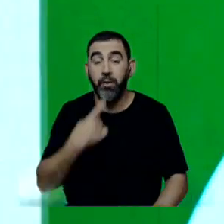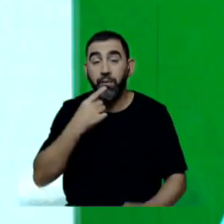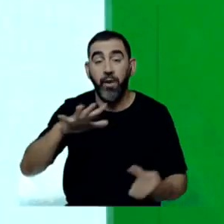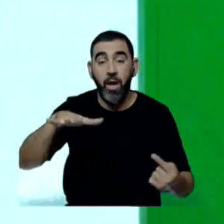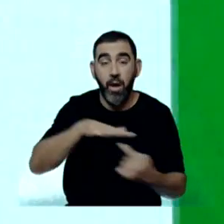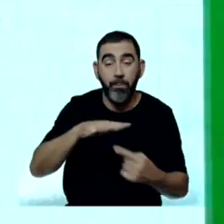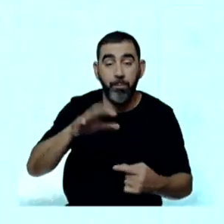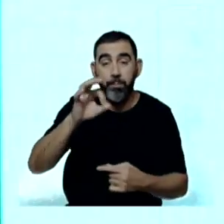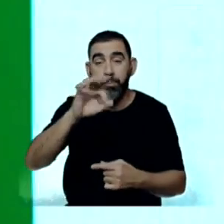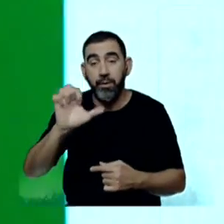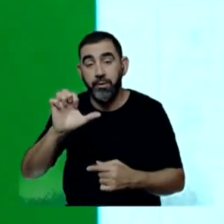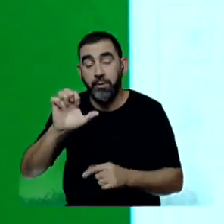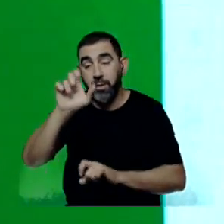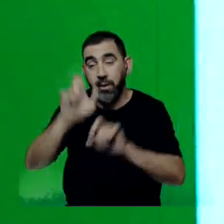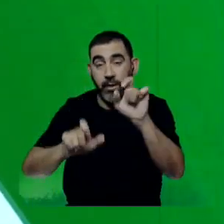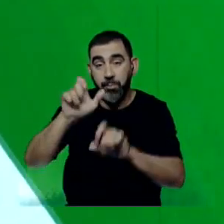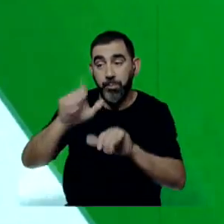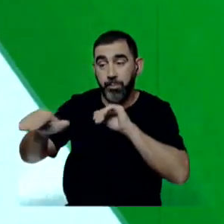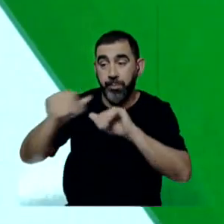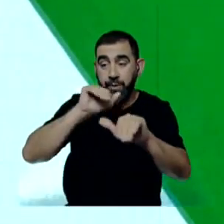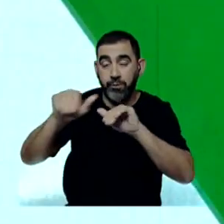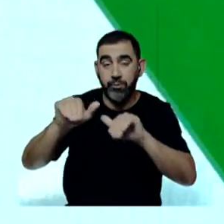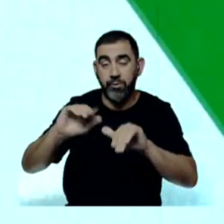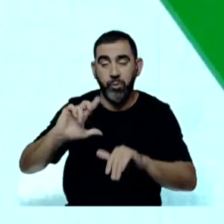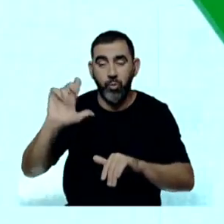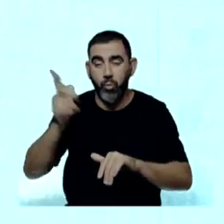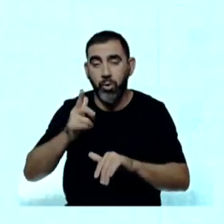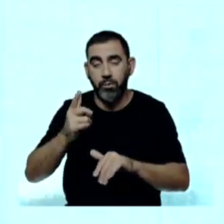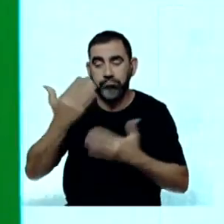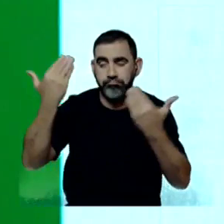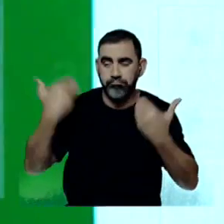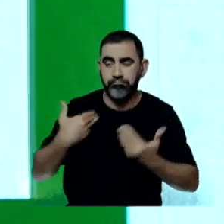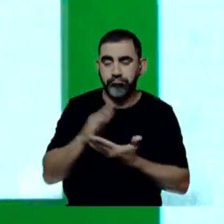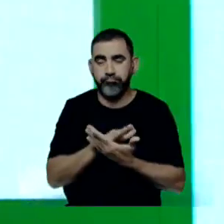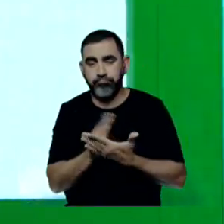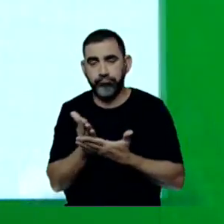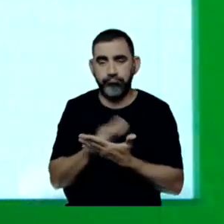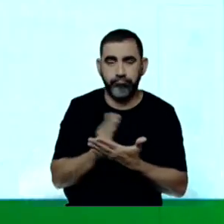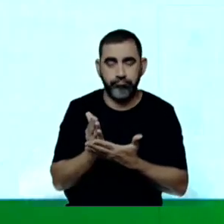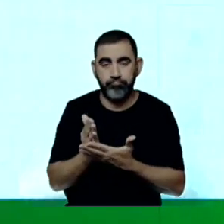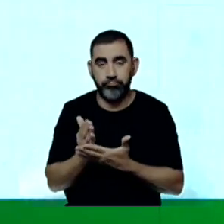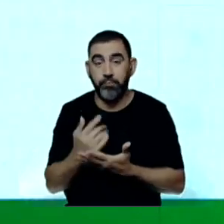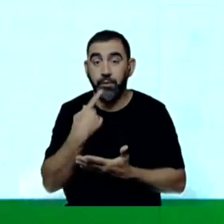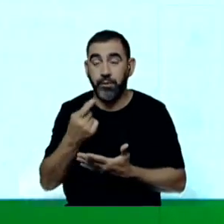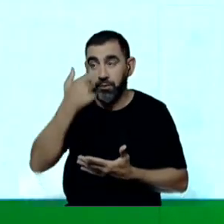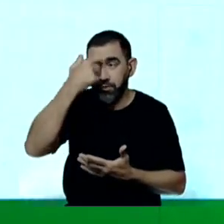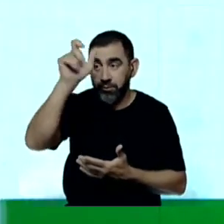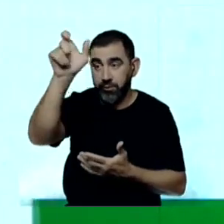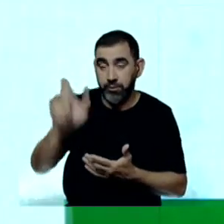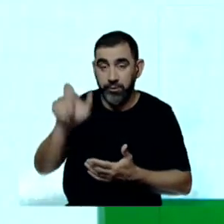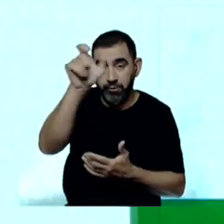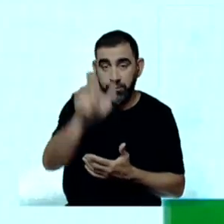OSE, las personas convocadas carecen de la condición de imparcialidad. Estamos hablando de